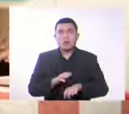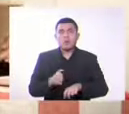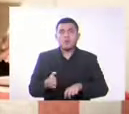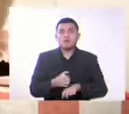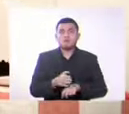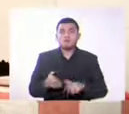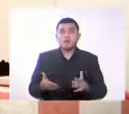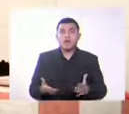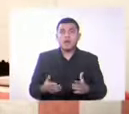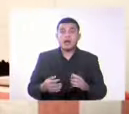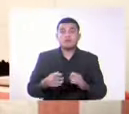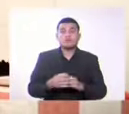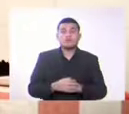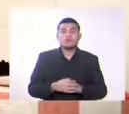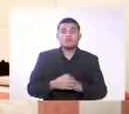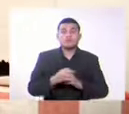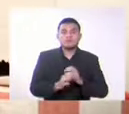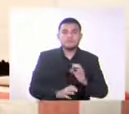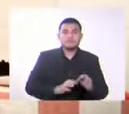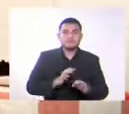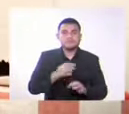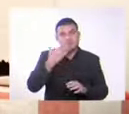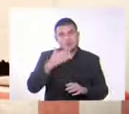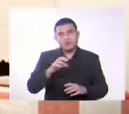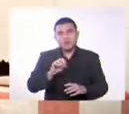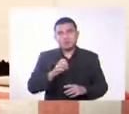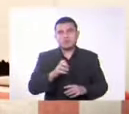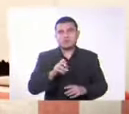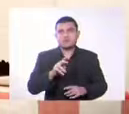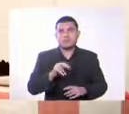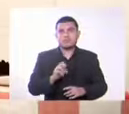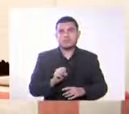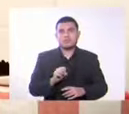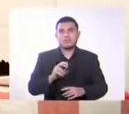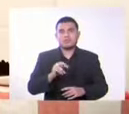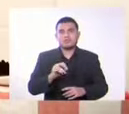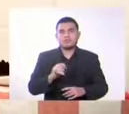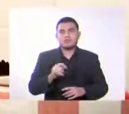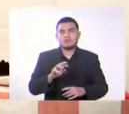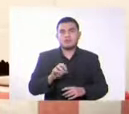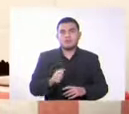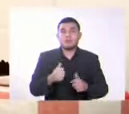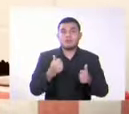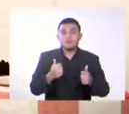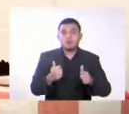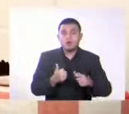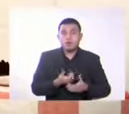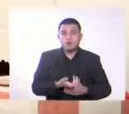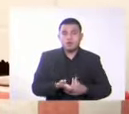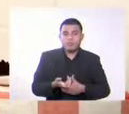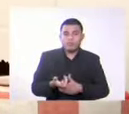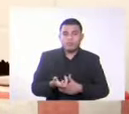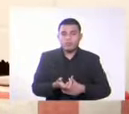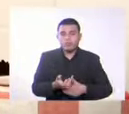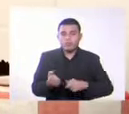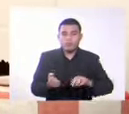átomos extraídos con la zeolita, como los de oxígeno y los de nitrógeno, son muy útiles para la agricultura y podrían ser